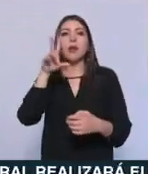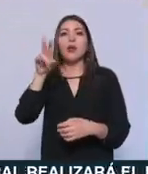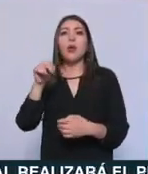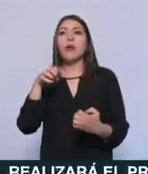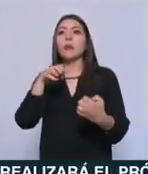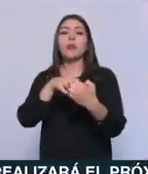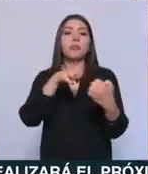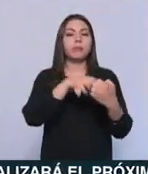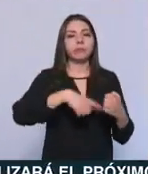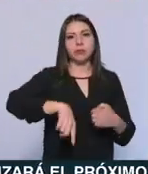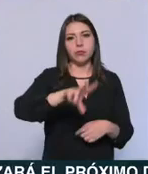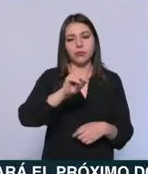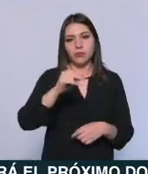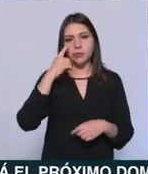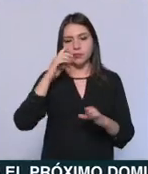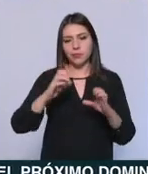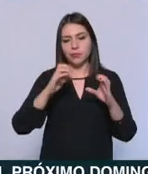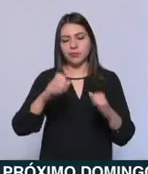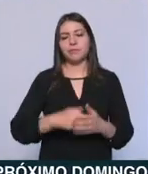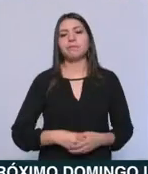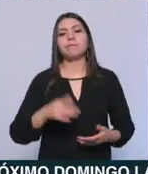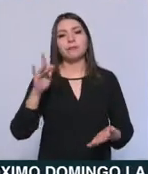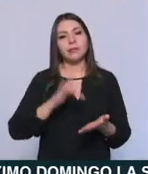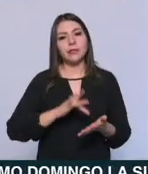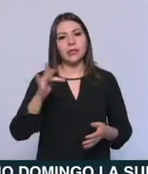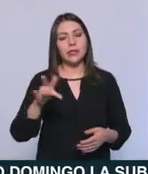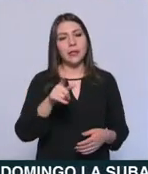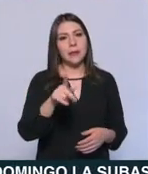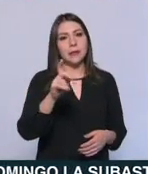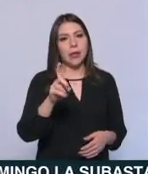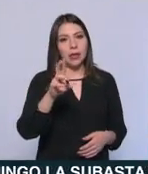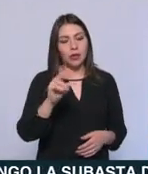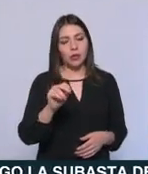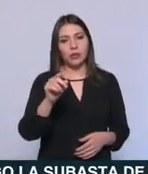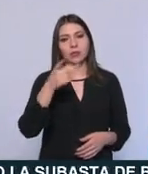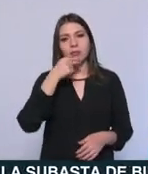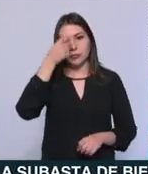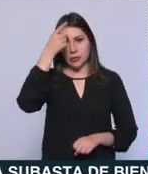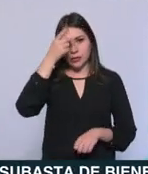eso. Muchísimas gracias, Pedro Sosa Álvarez, director general del INVI. Gracias.